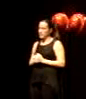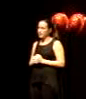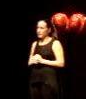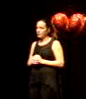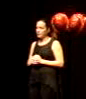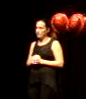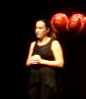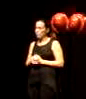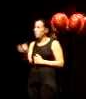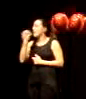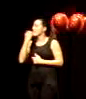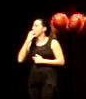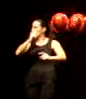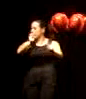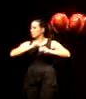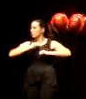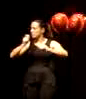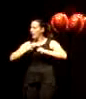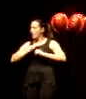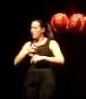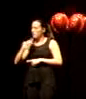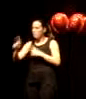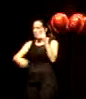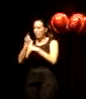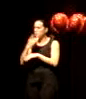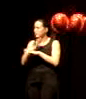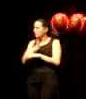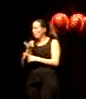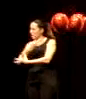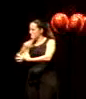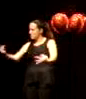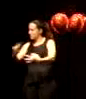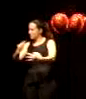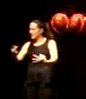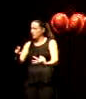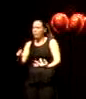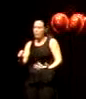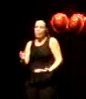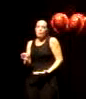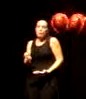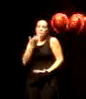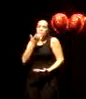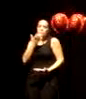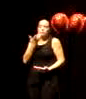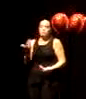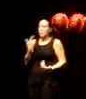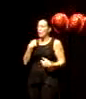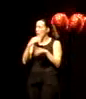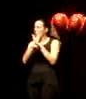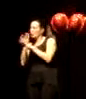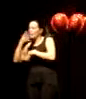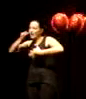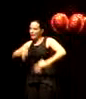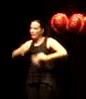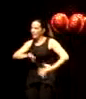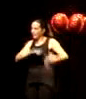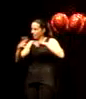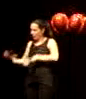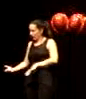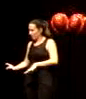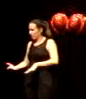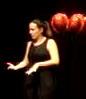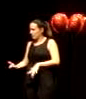nos dan una serie de ejemplos, pero nosotros después podríamos jugar perfectamente a seguir ordenando la realidad y